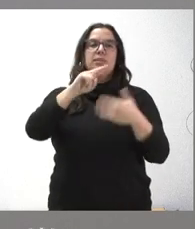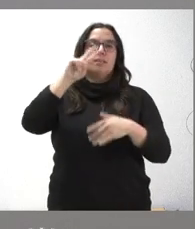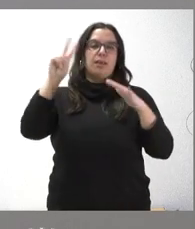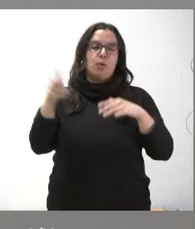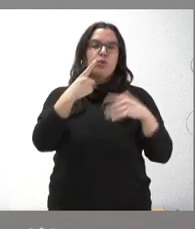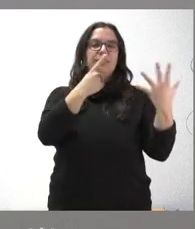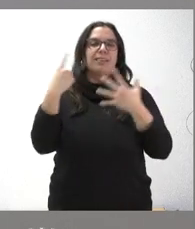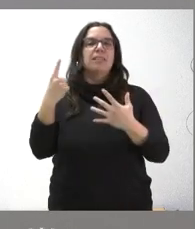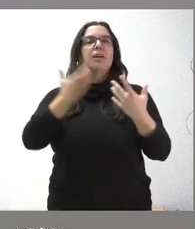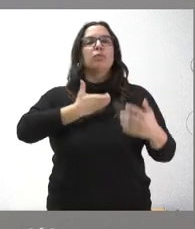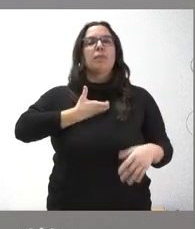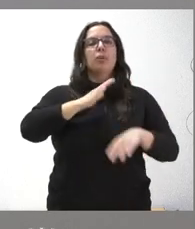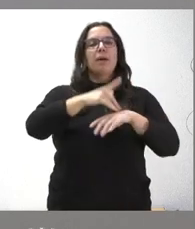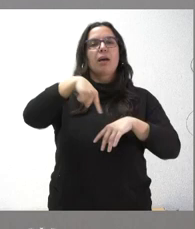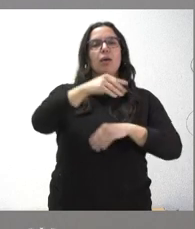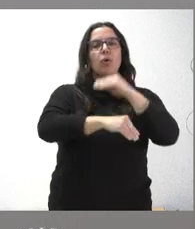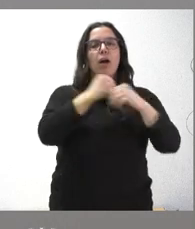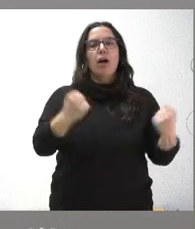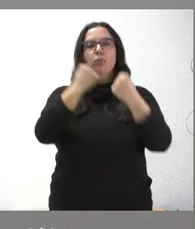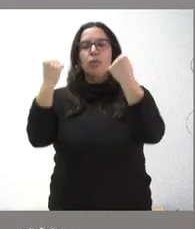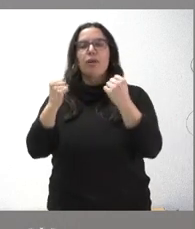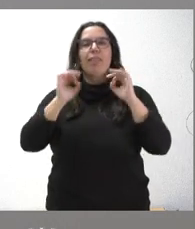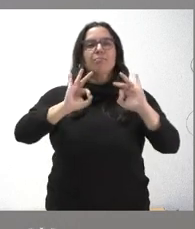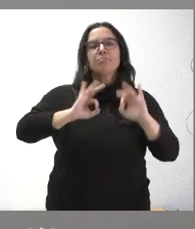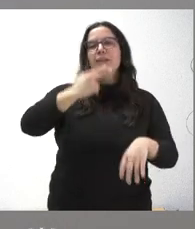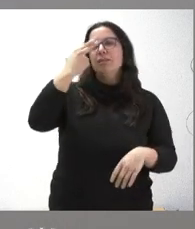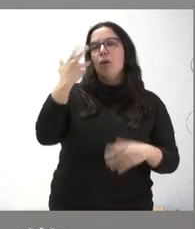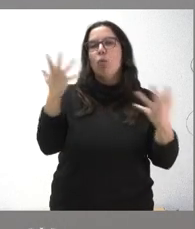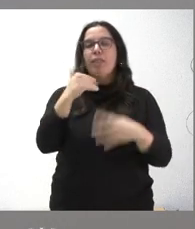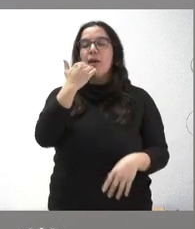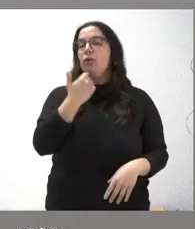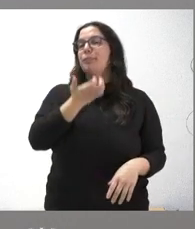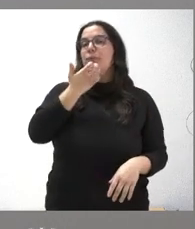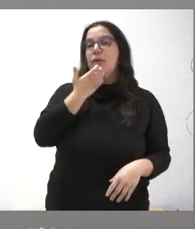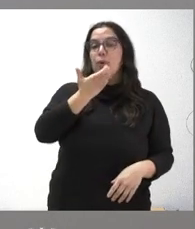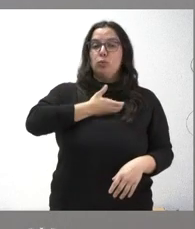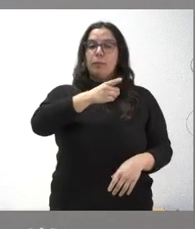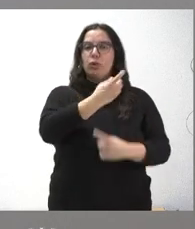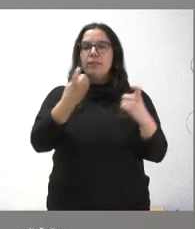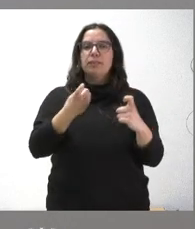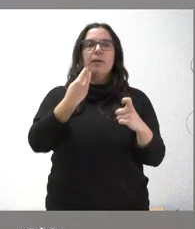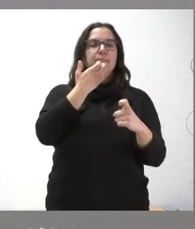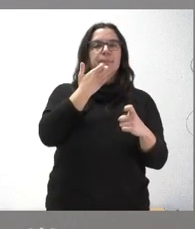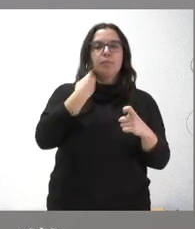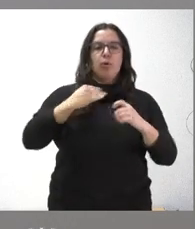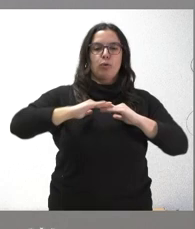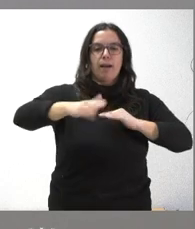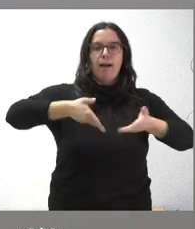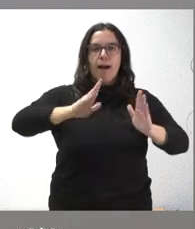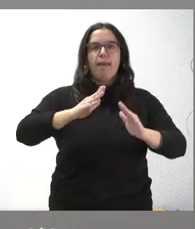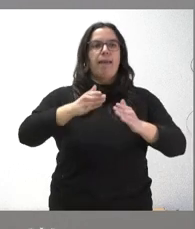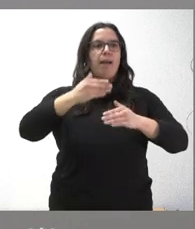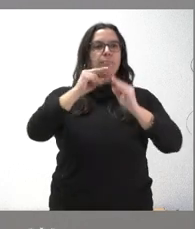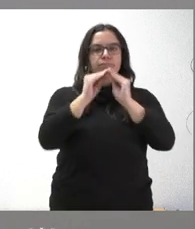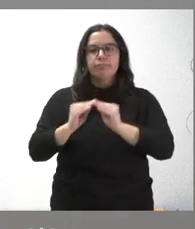actuaciones de especial interés o urgencia se trata de intervenciones municipales en el ámbito de la pavimentación lo de calles